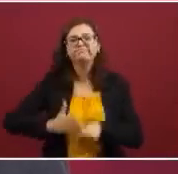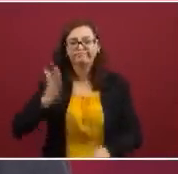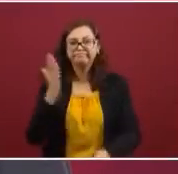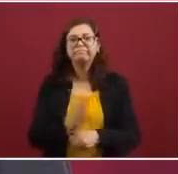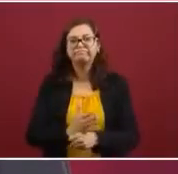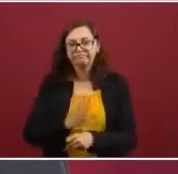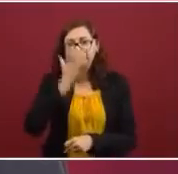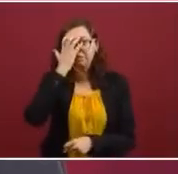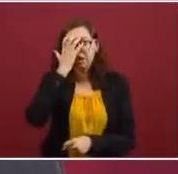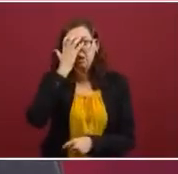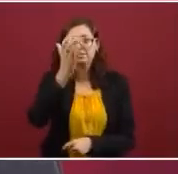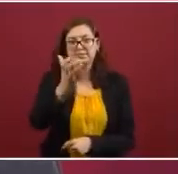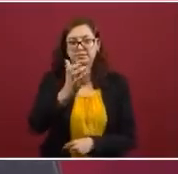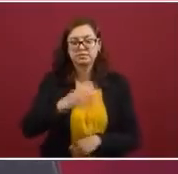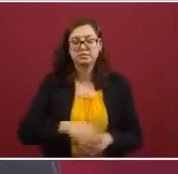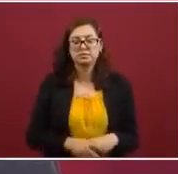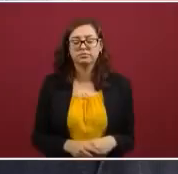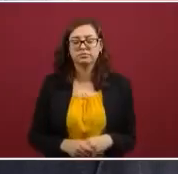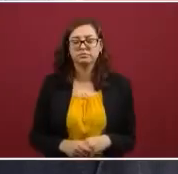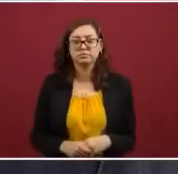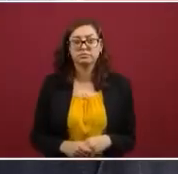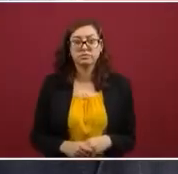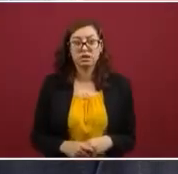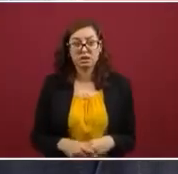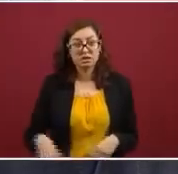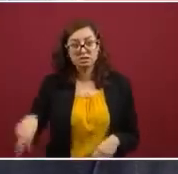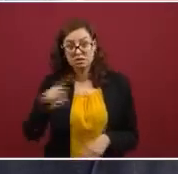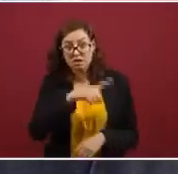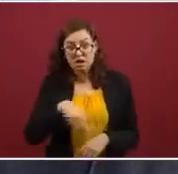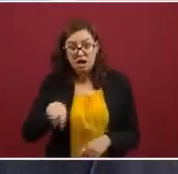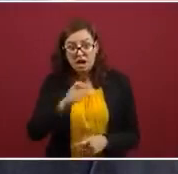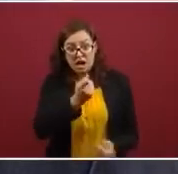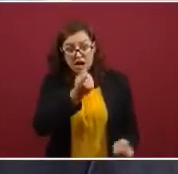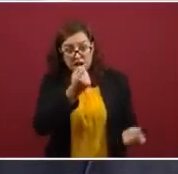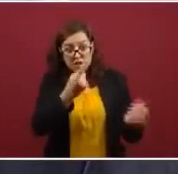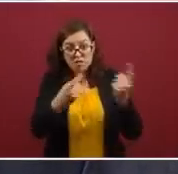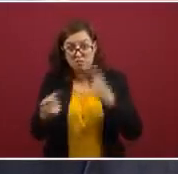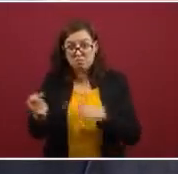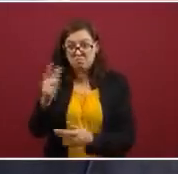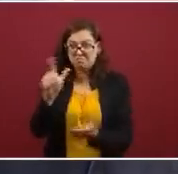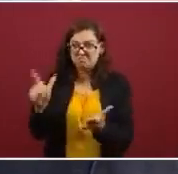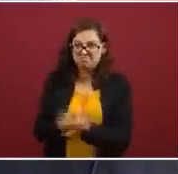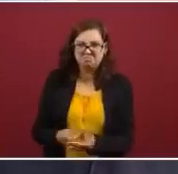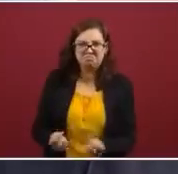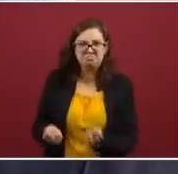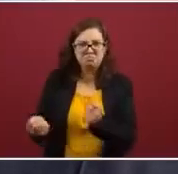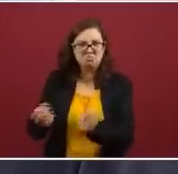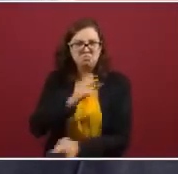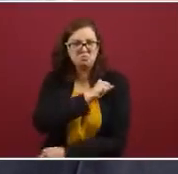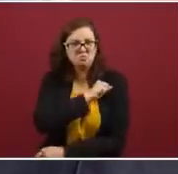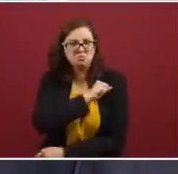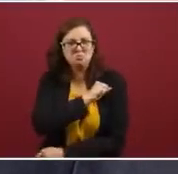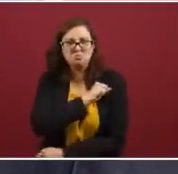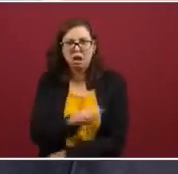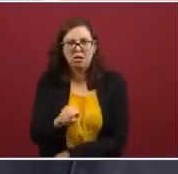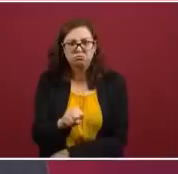El que cometa un delito es castigado, sea quien